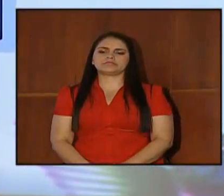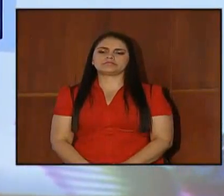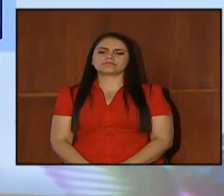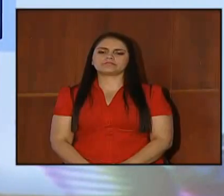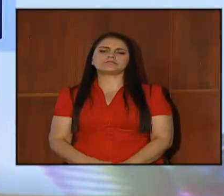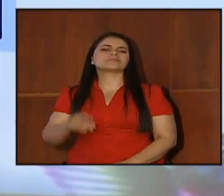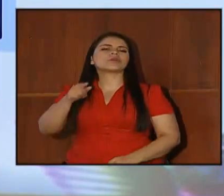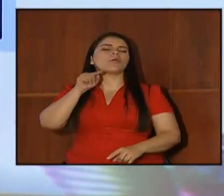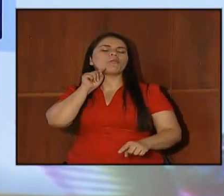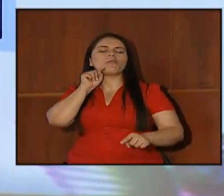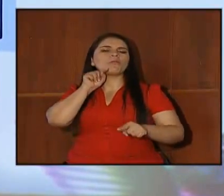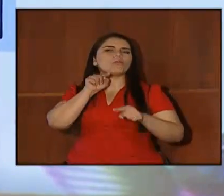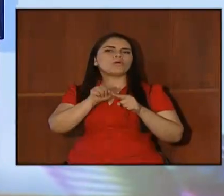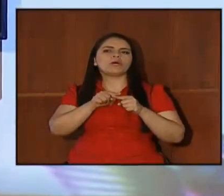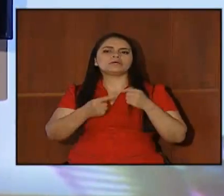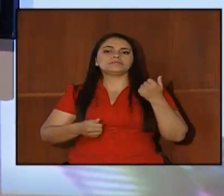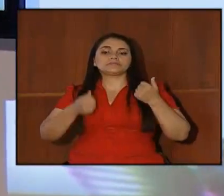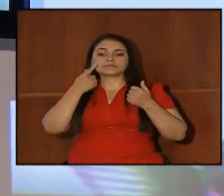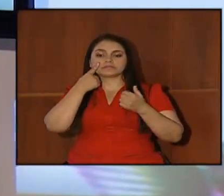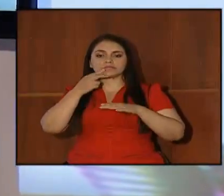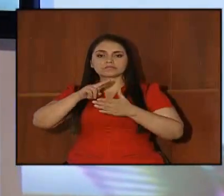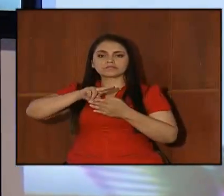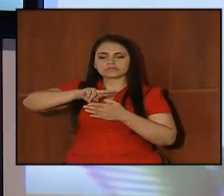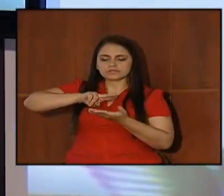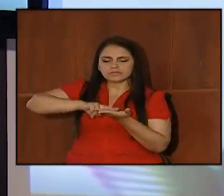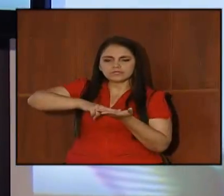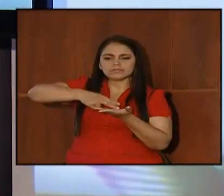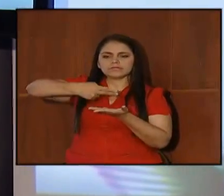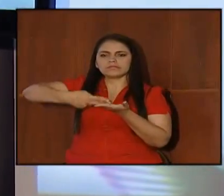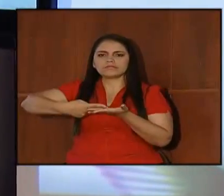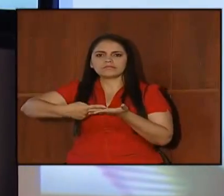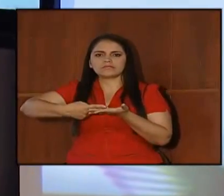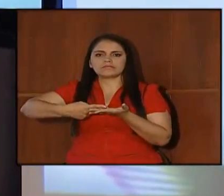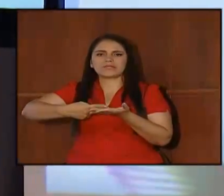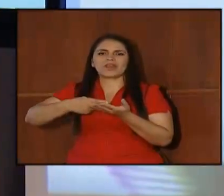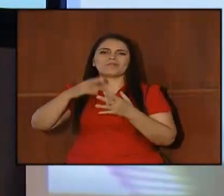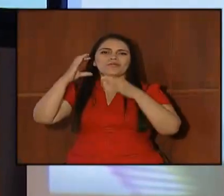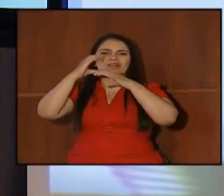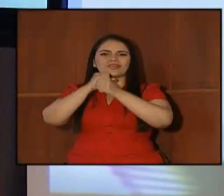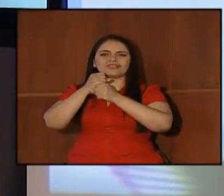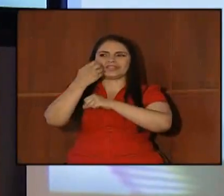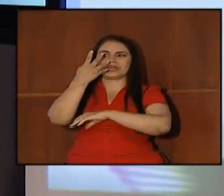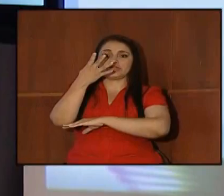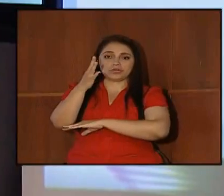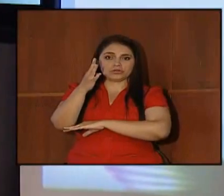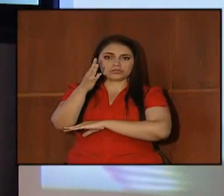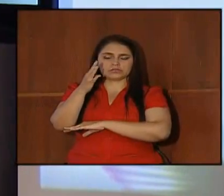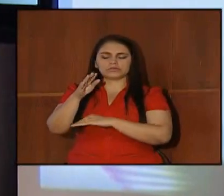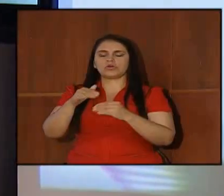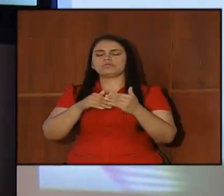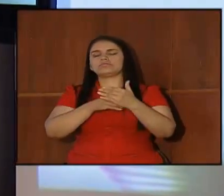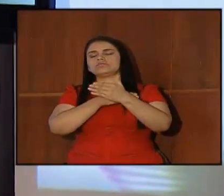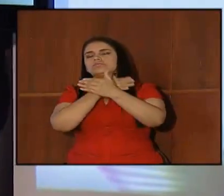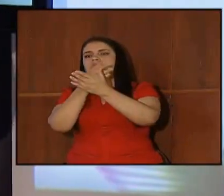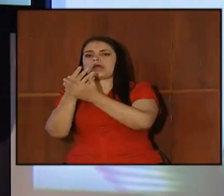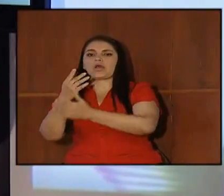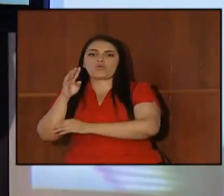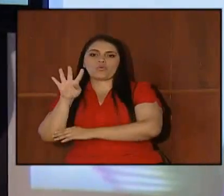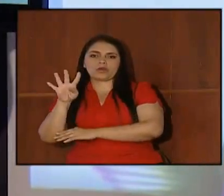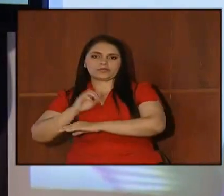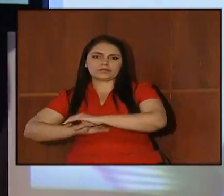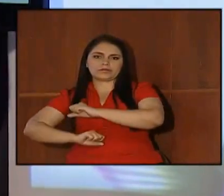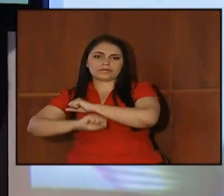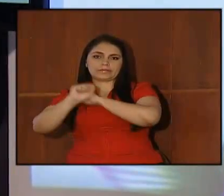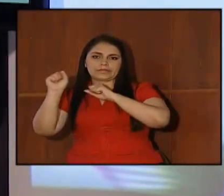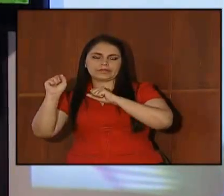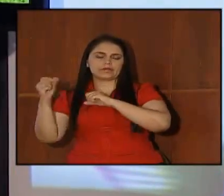el fin de que usted voltee a su paciente, por ejemplo, a las 12 de la noche y a las 4 de la mañana el despertador